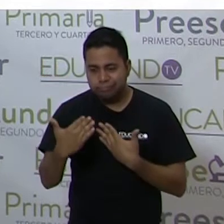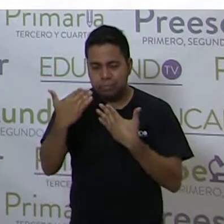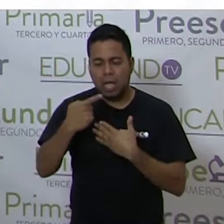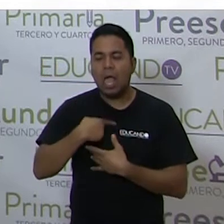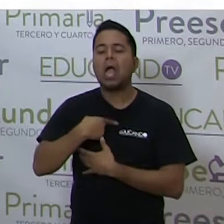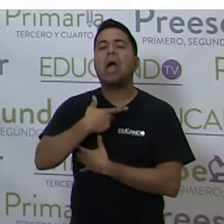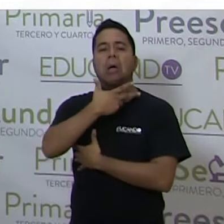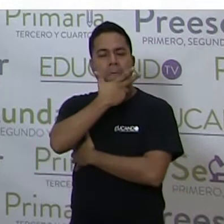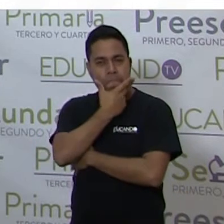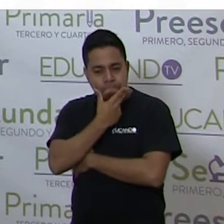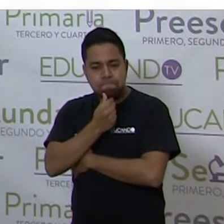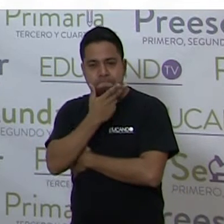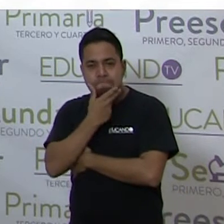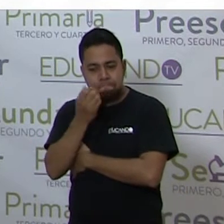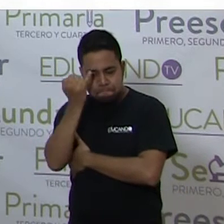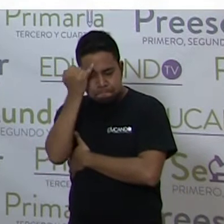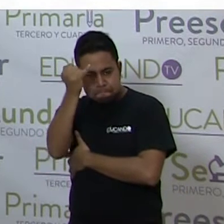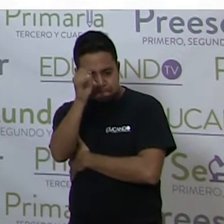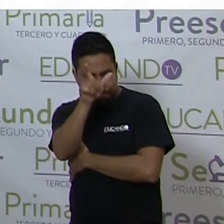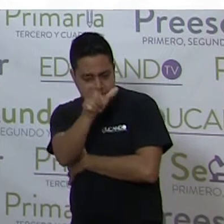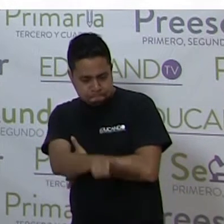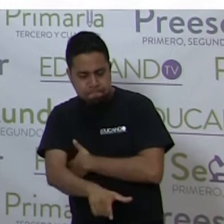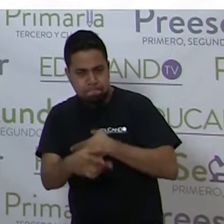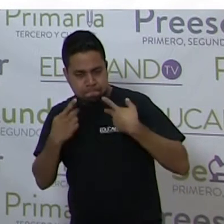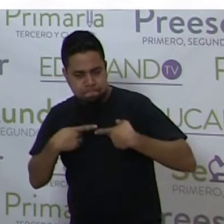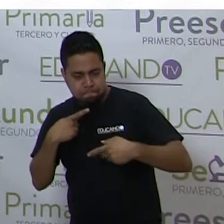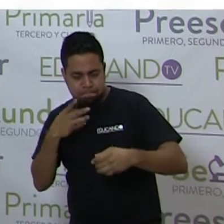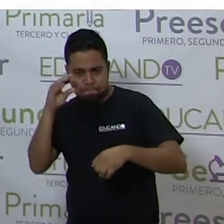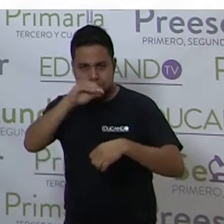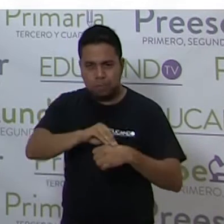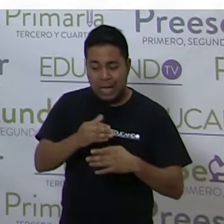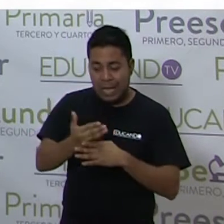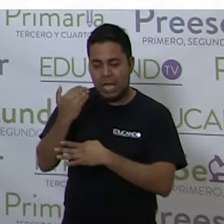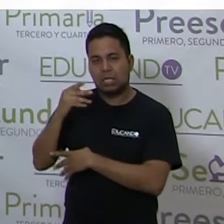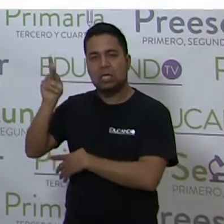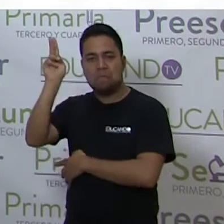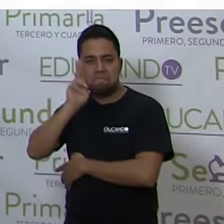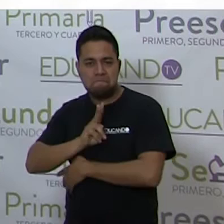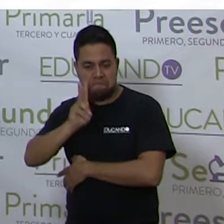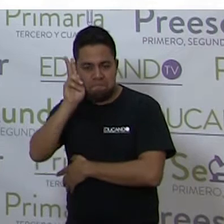hombre. Y para esto tuvieron varios intentos.